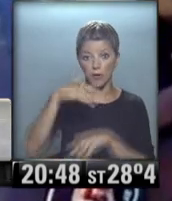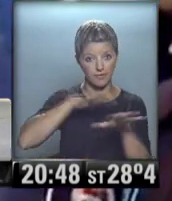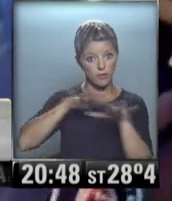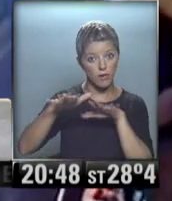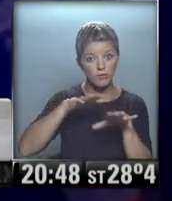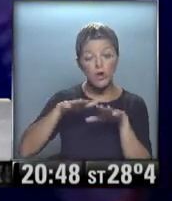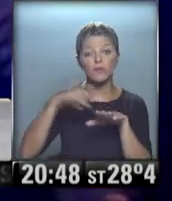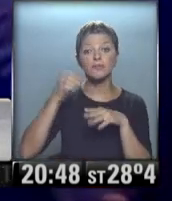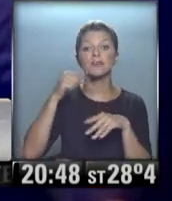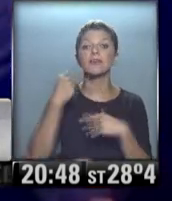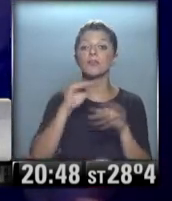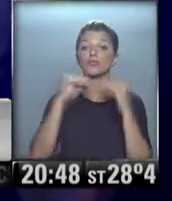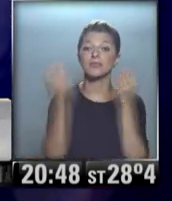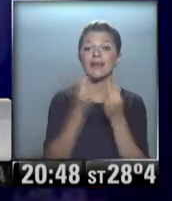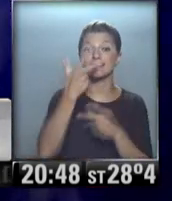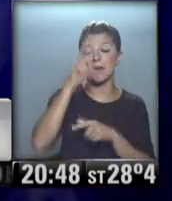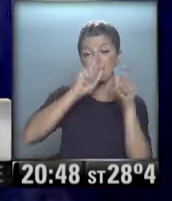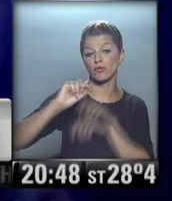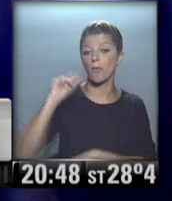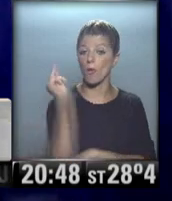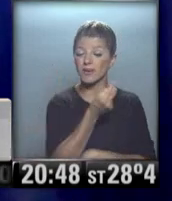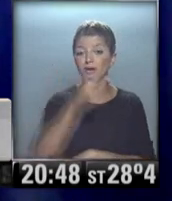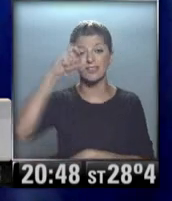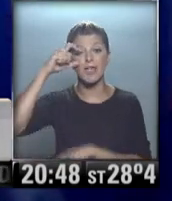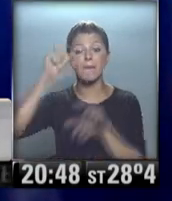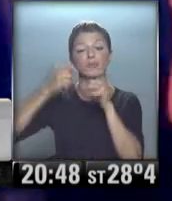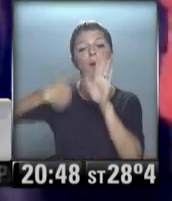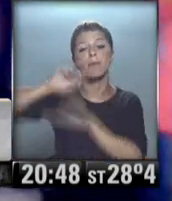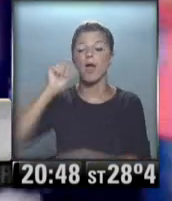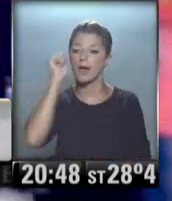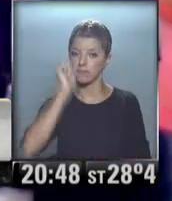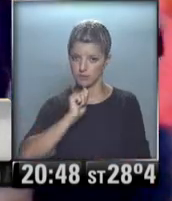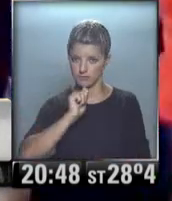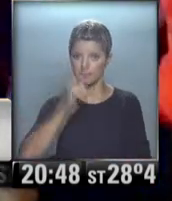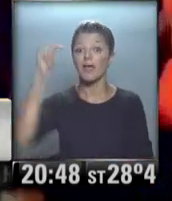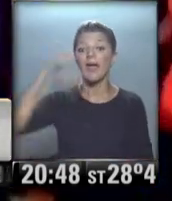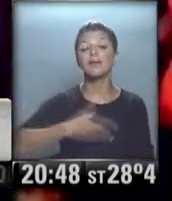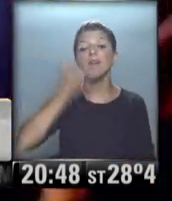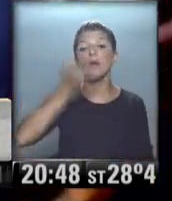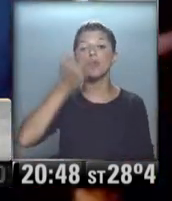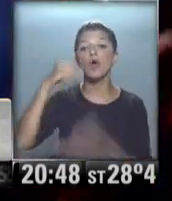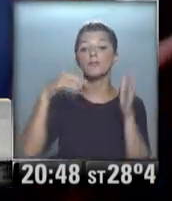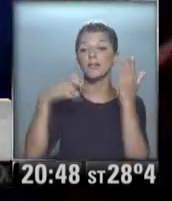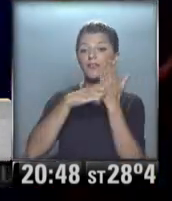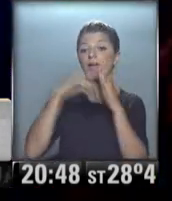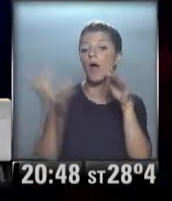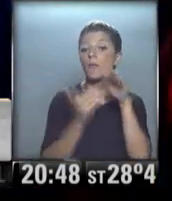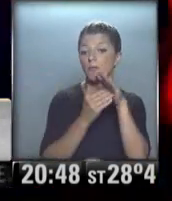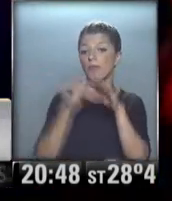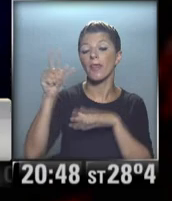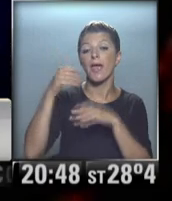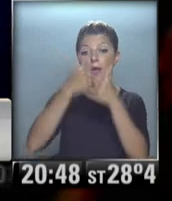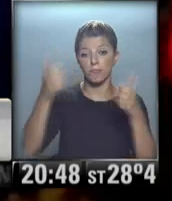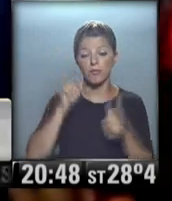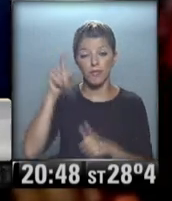que dejaron tres muertos y decenas de heridos esta es la palabra del procurador del superior tribunal de justicia provincial